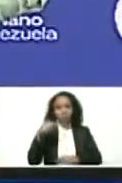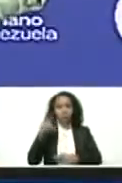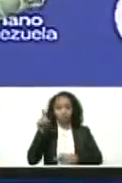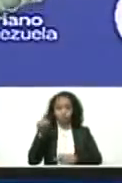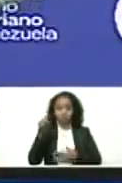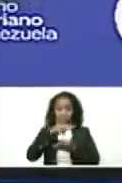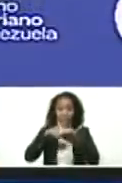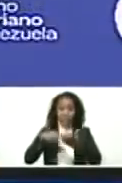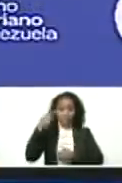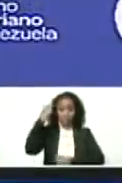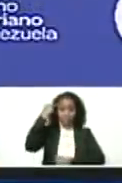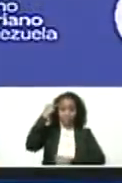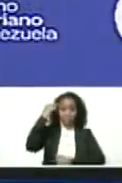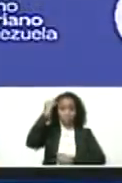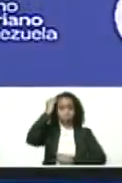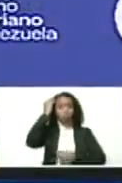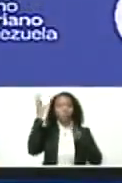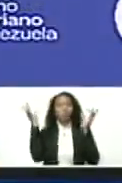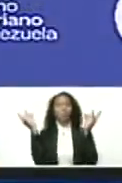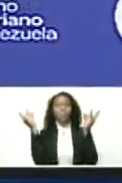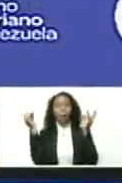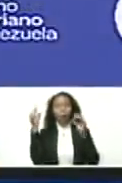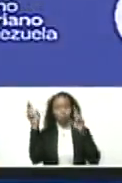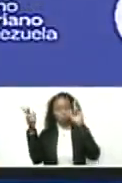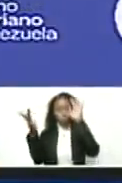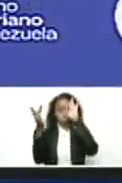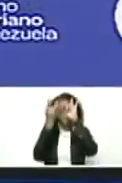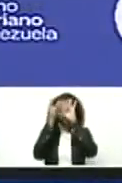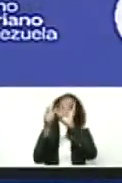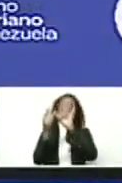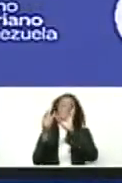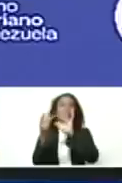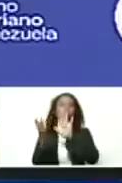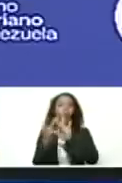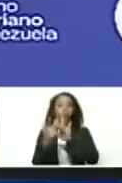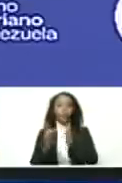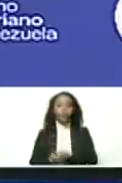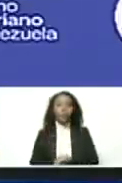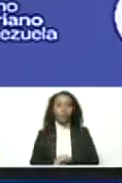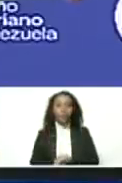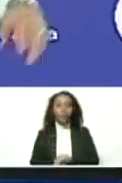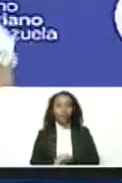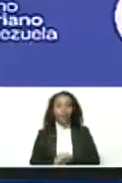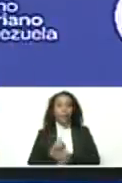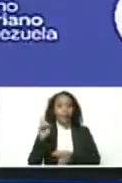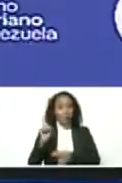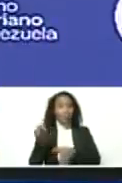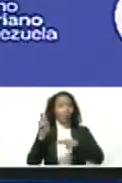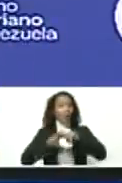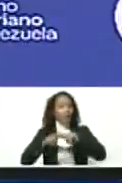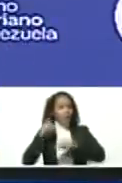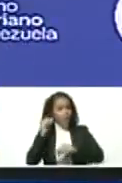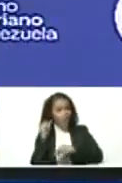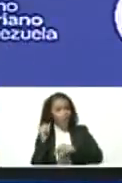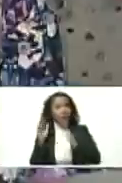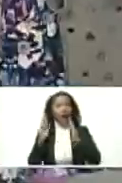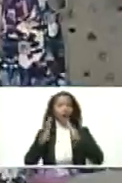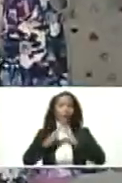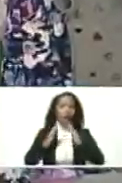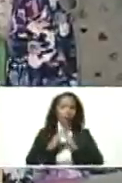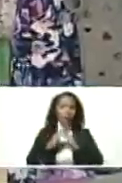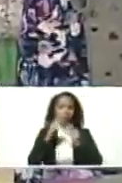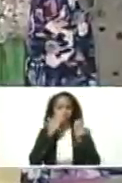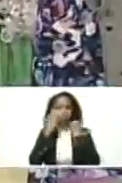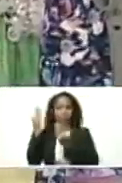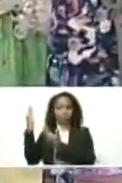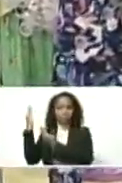Erika. Sí, estoy viendo esta primera que tienes aquí, bellísima. Piezas para las niñas, las chiquitas del hogar. Mira qué